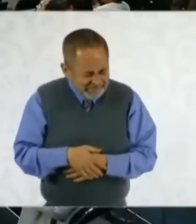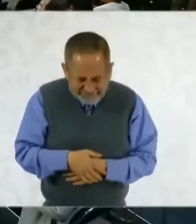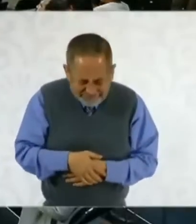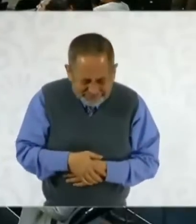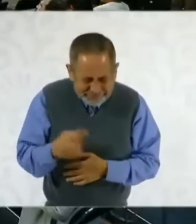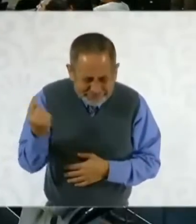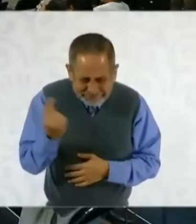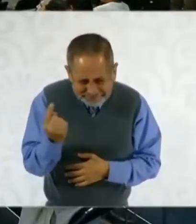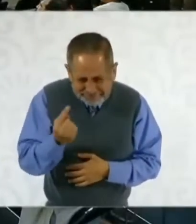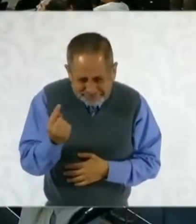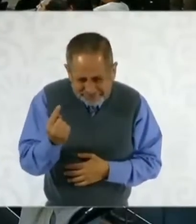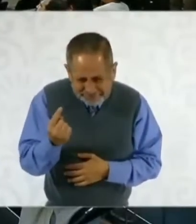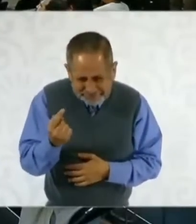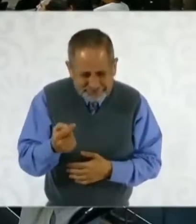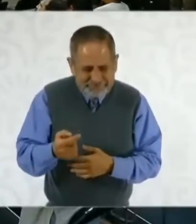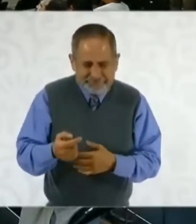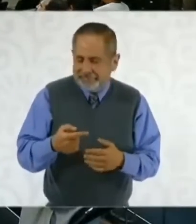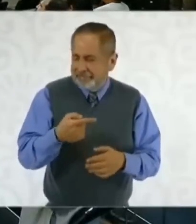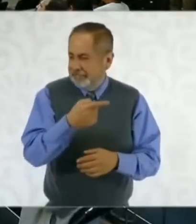De verdad, es que,